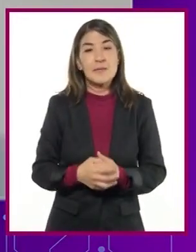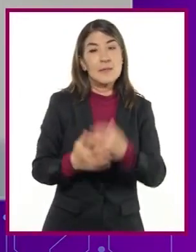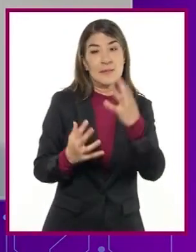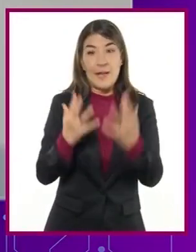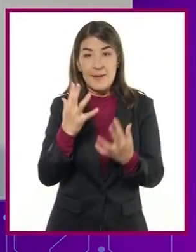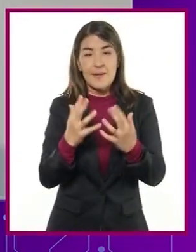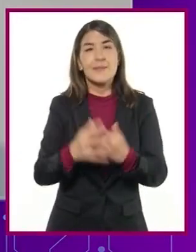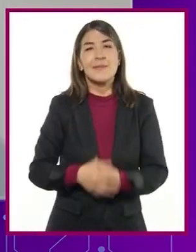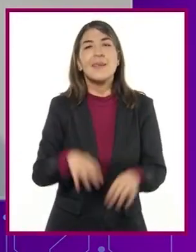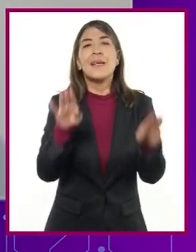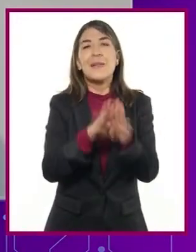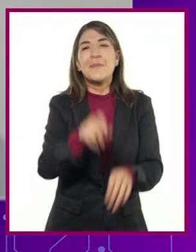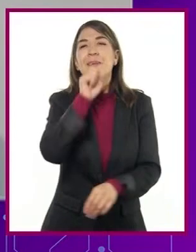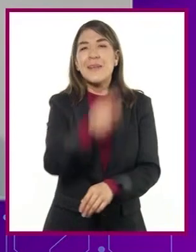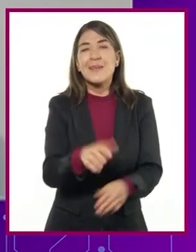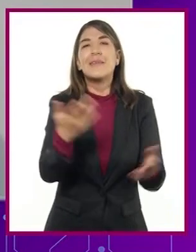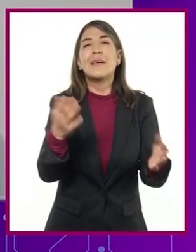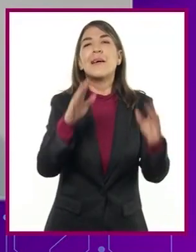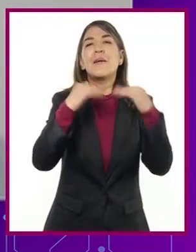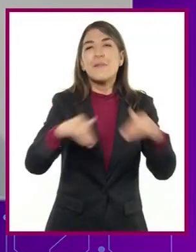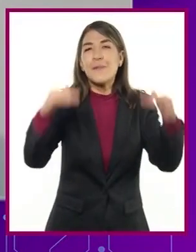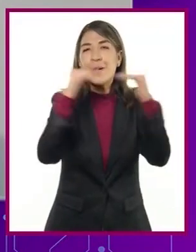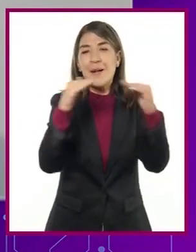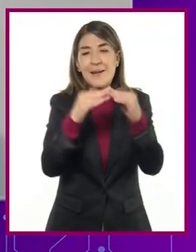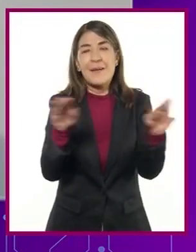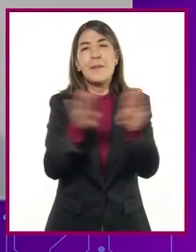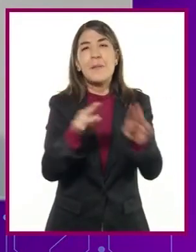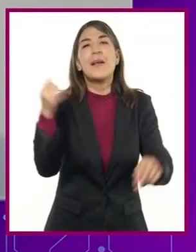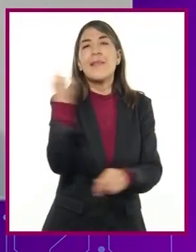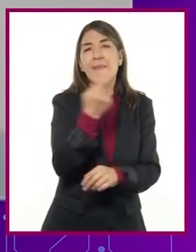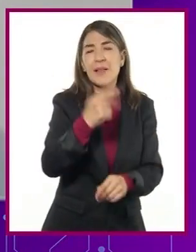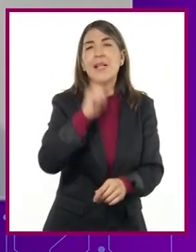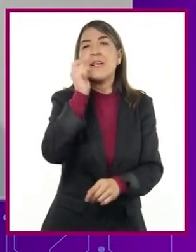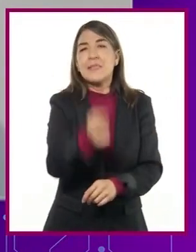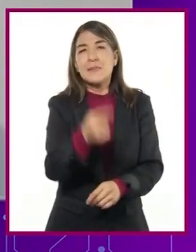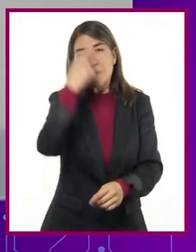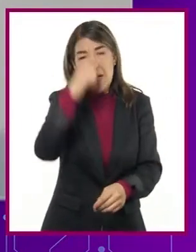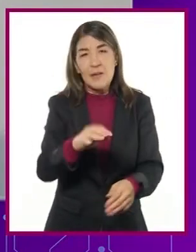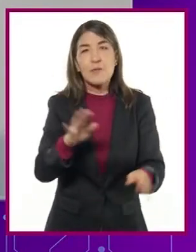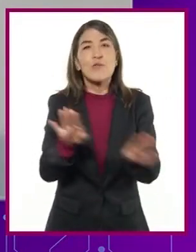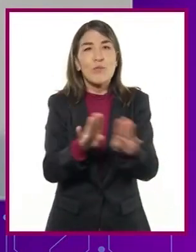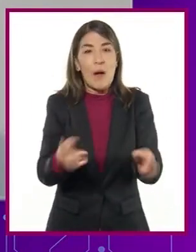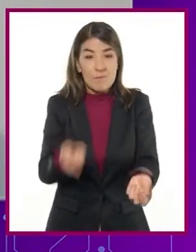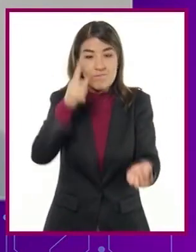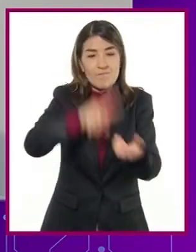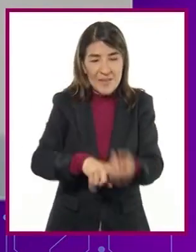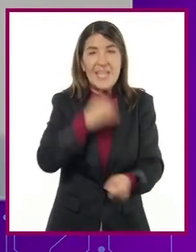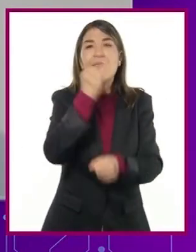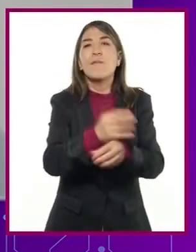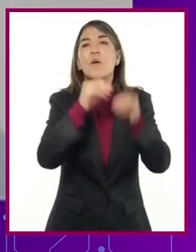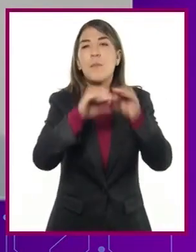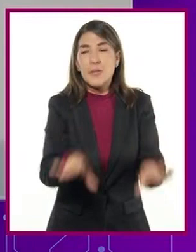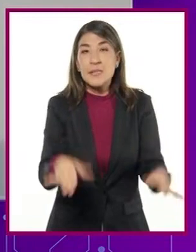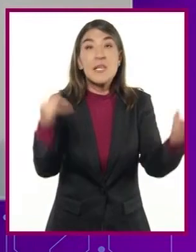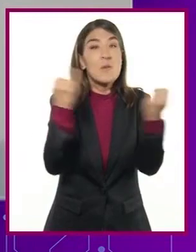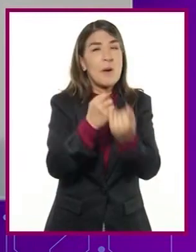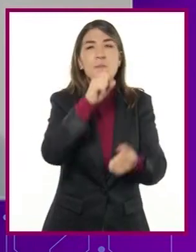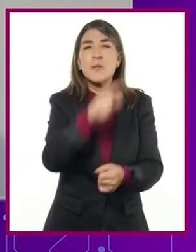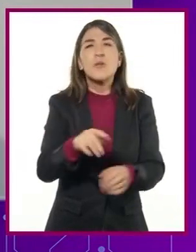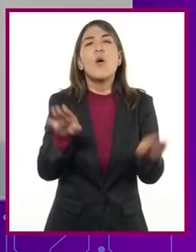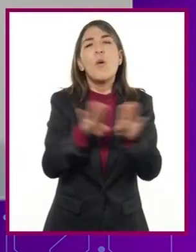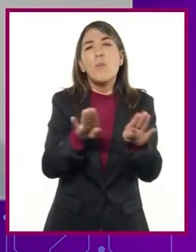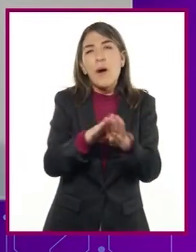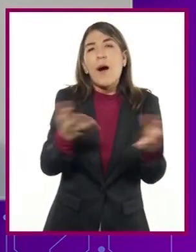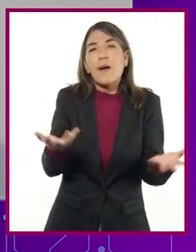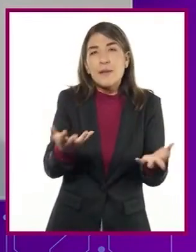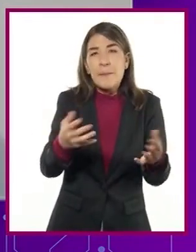También soy imparcial cuando considero las necesidades de mis estudiantes para acceder a la información, ya que hago adecuaciones